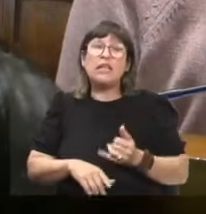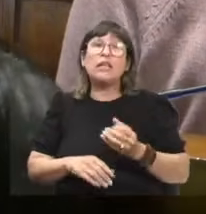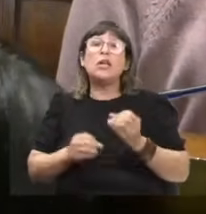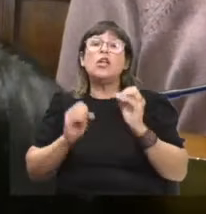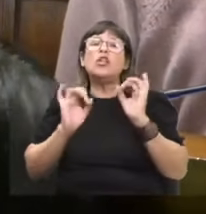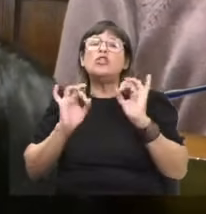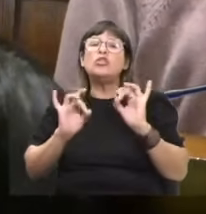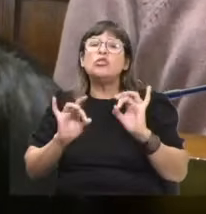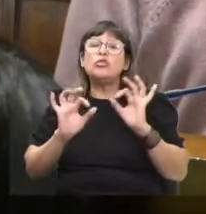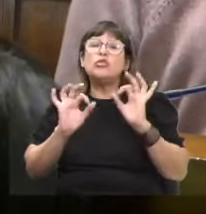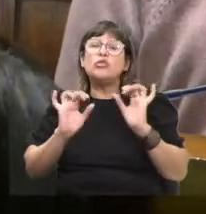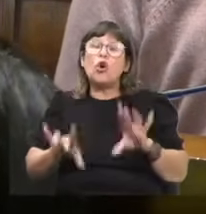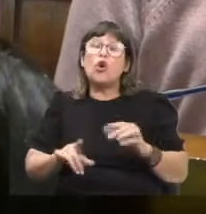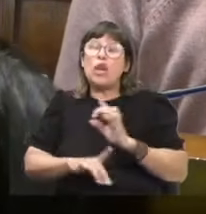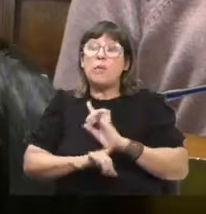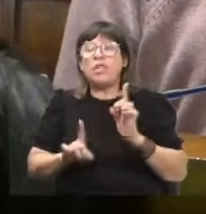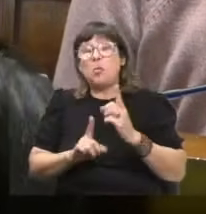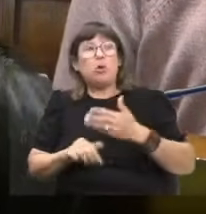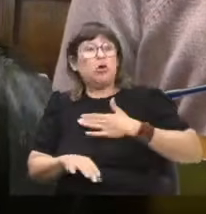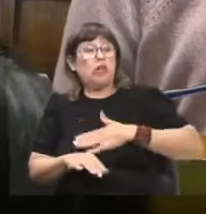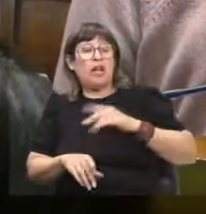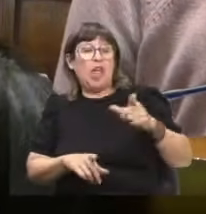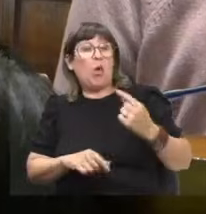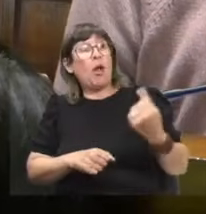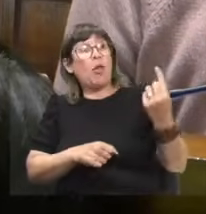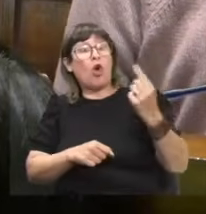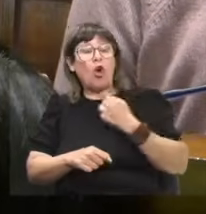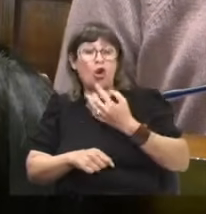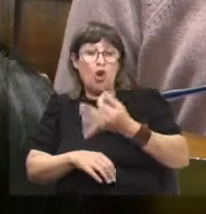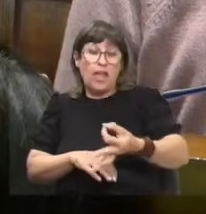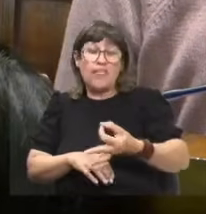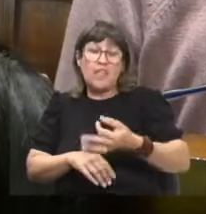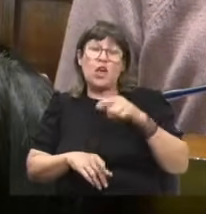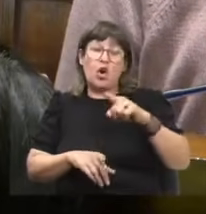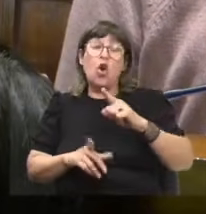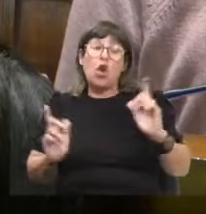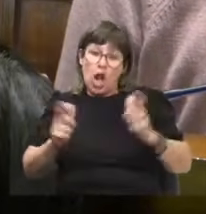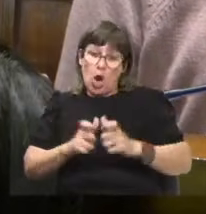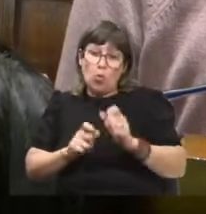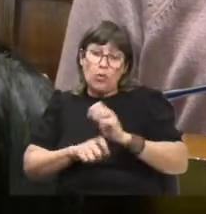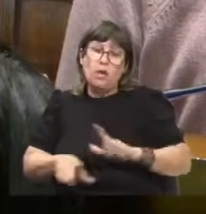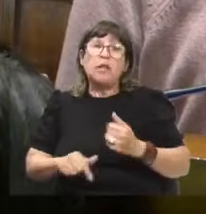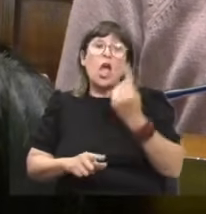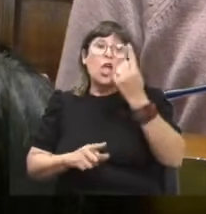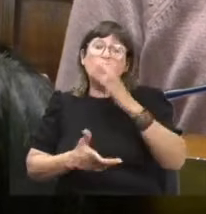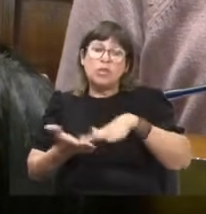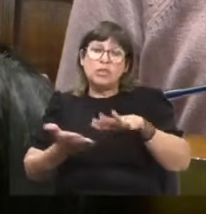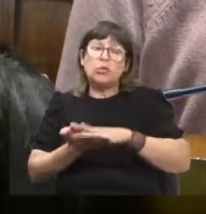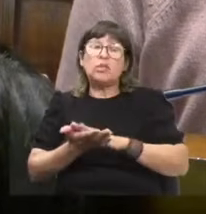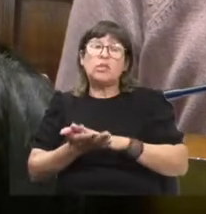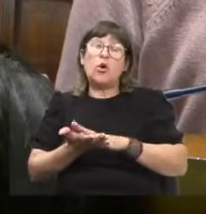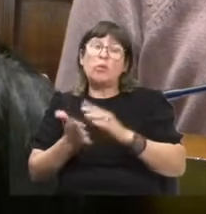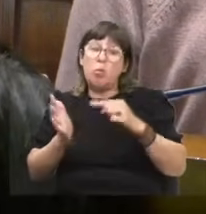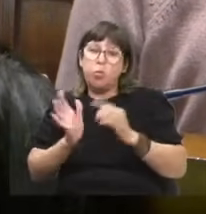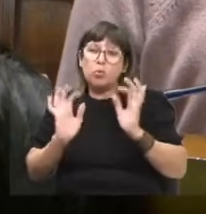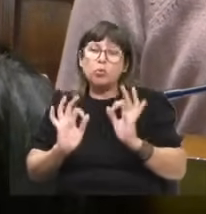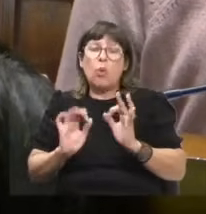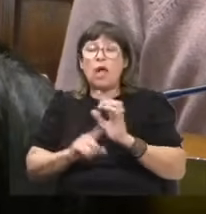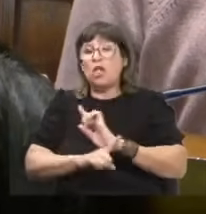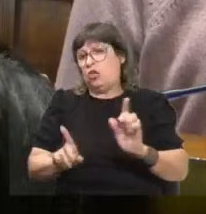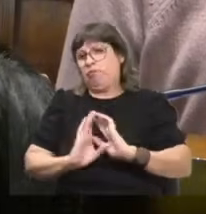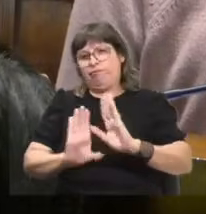por no compartir el contenido de un dictamen en un caso puntual resulta